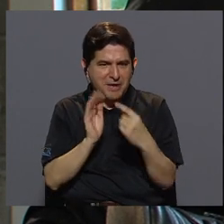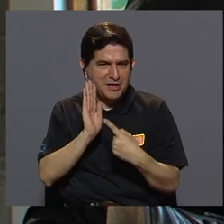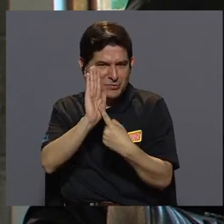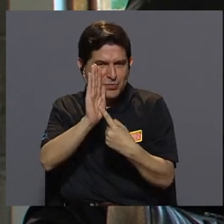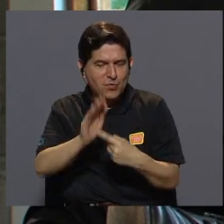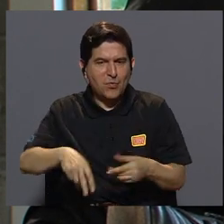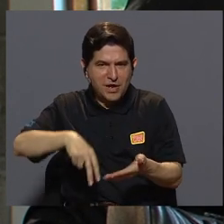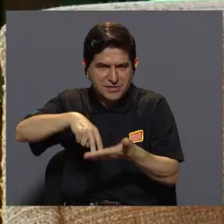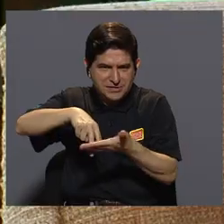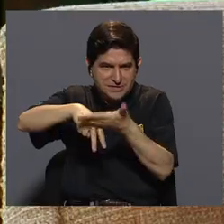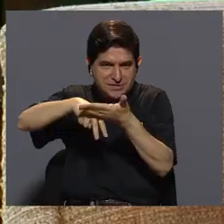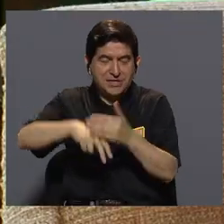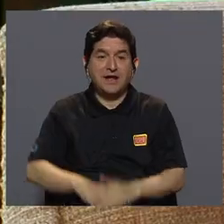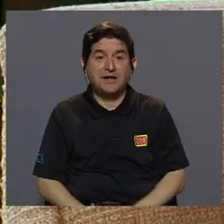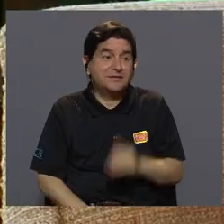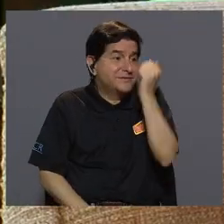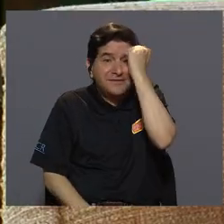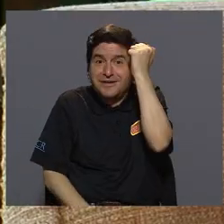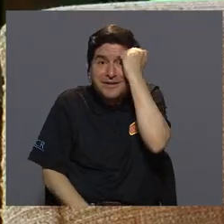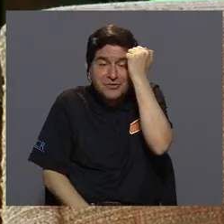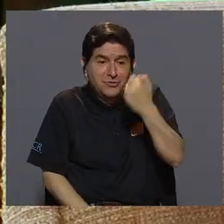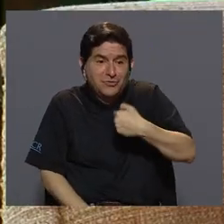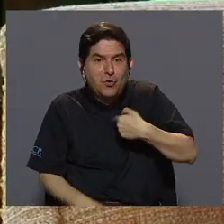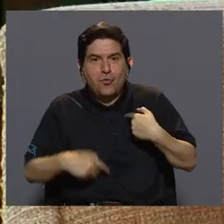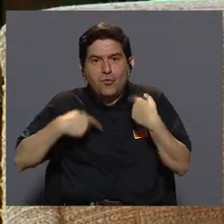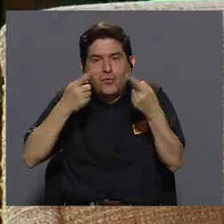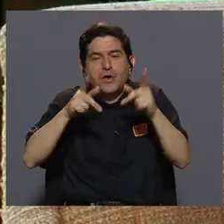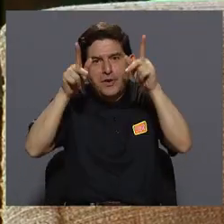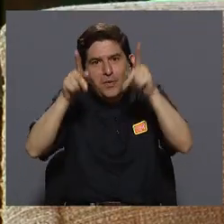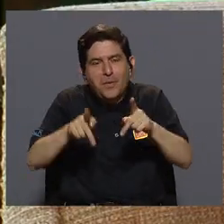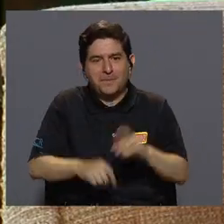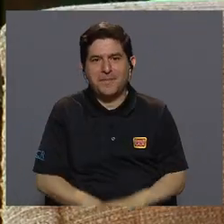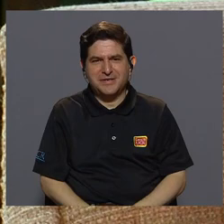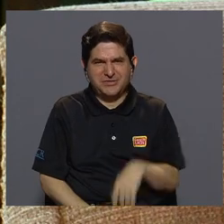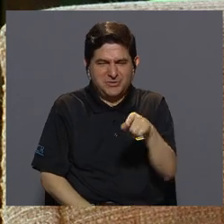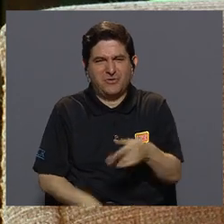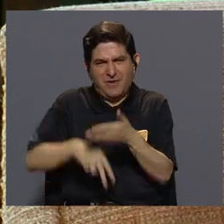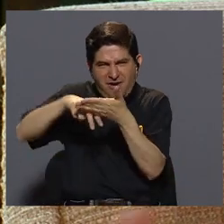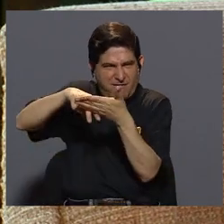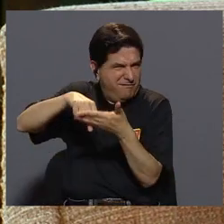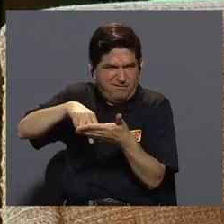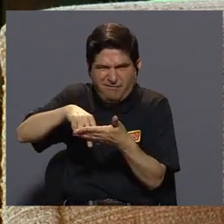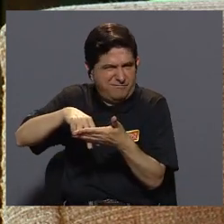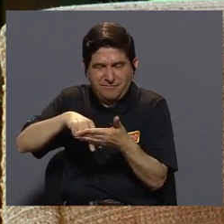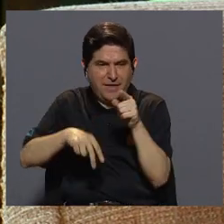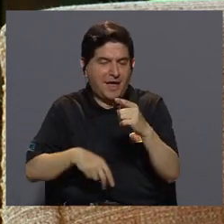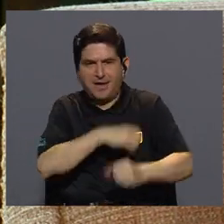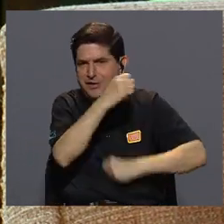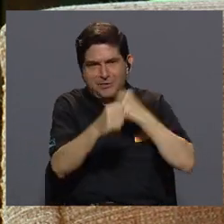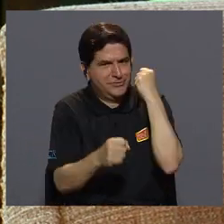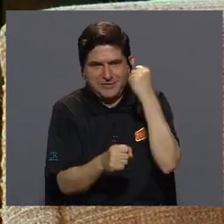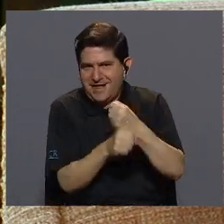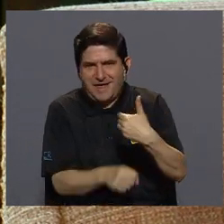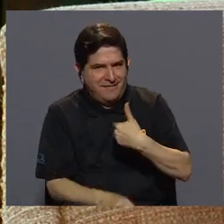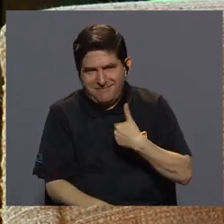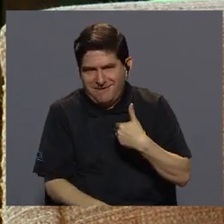presencia en la universidad. No, porque era absurdo ir con una persona así, ¿verdad? Ellos estaban en la edad